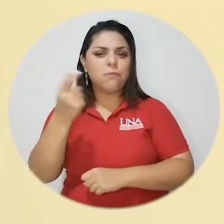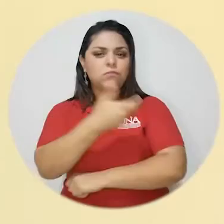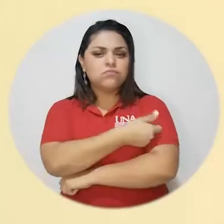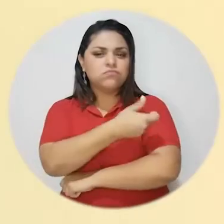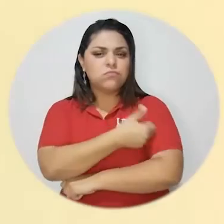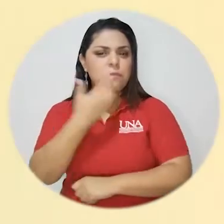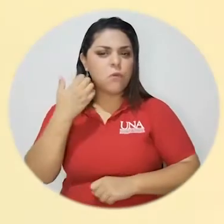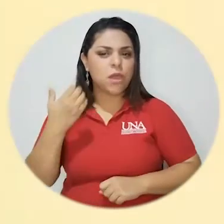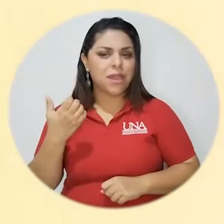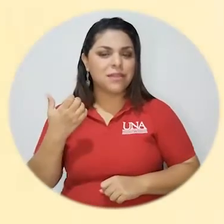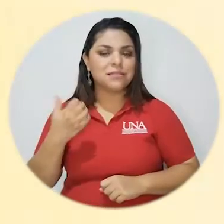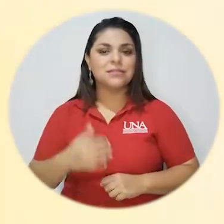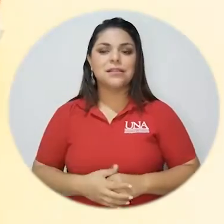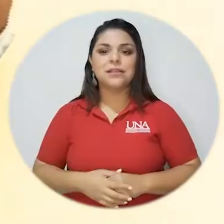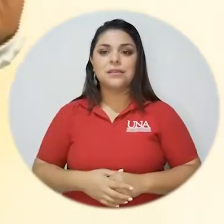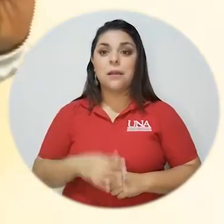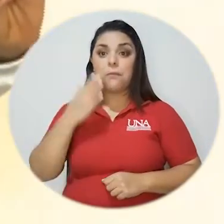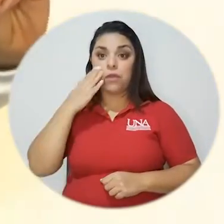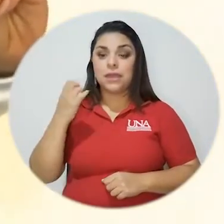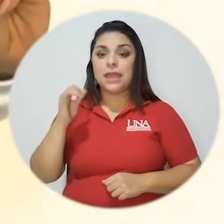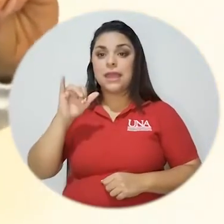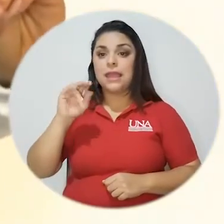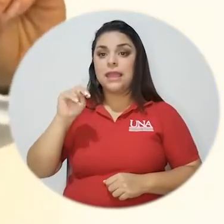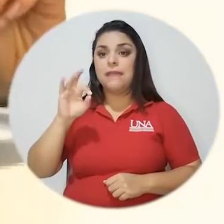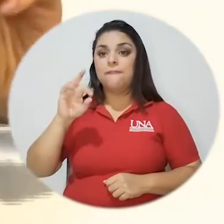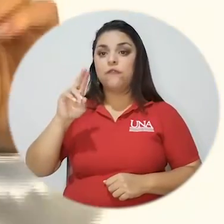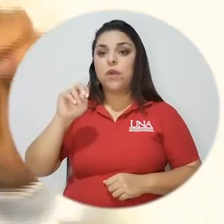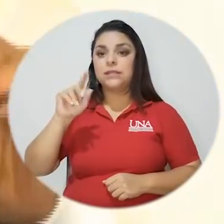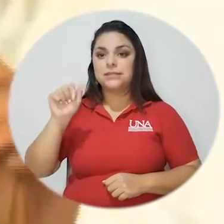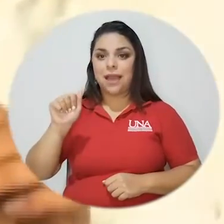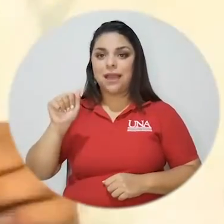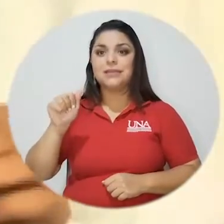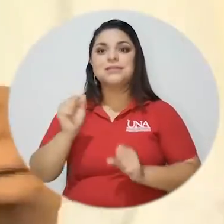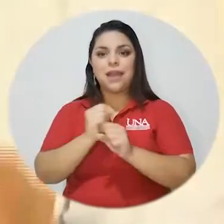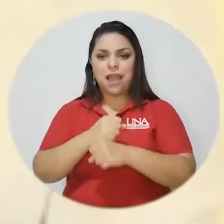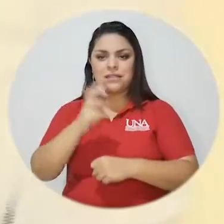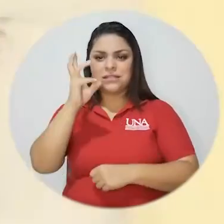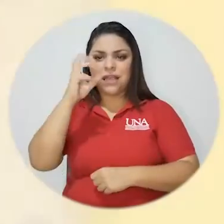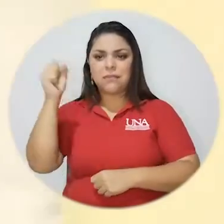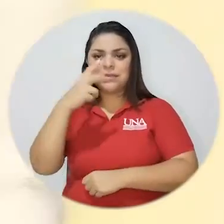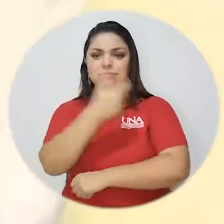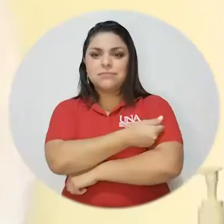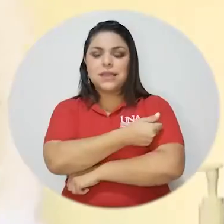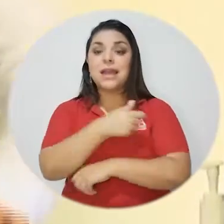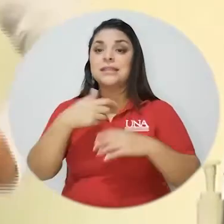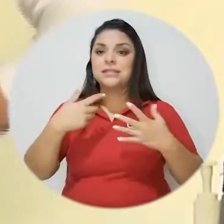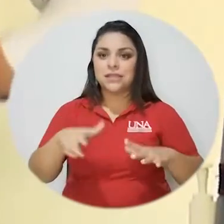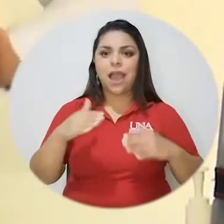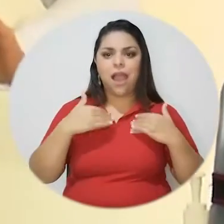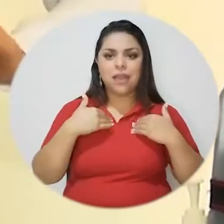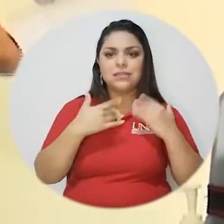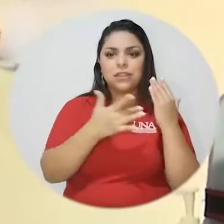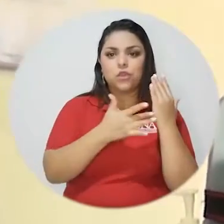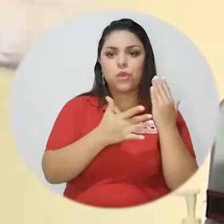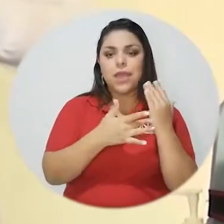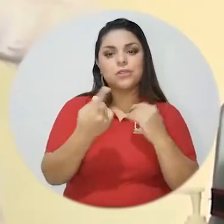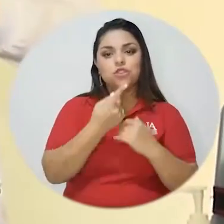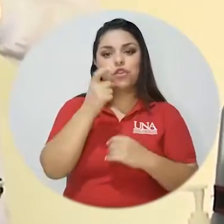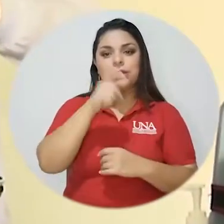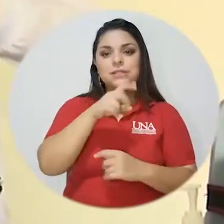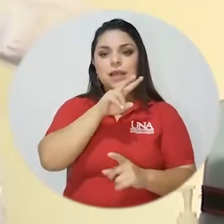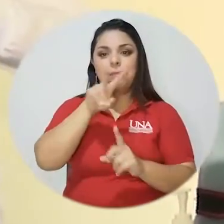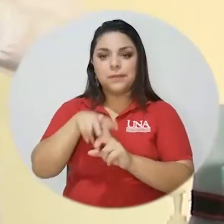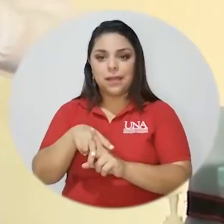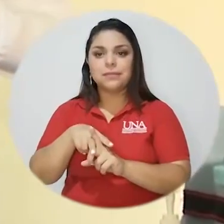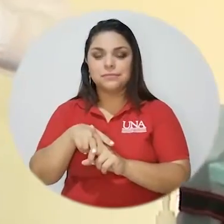Las vacunas estacionales de la influenza se elaboran en 6 meses. Sí. O sea, la tecnología estaba, lo que había que hacer era aplicarla. Exacto. Y